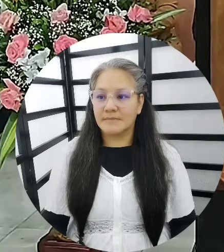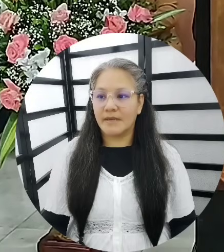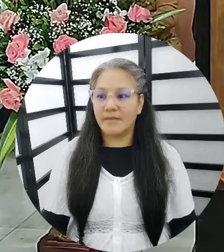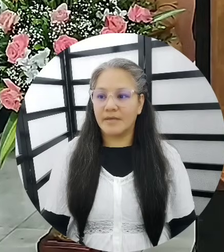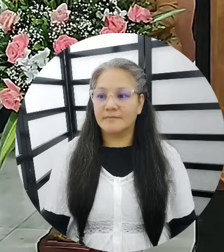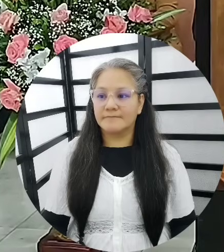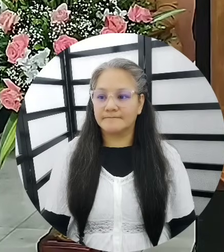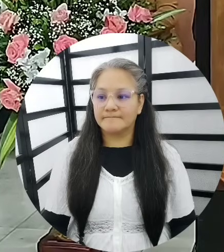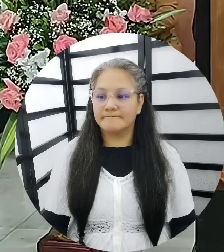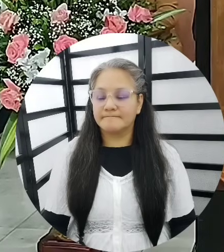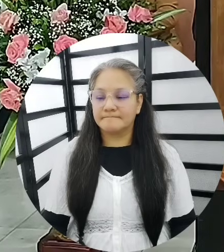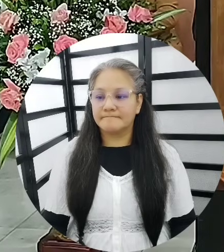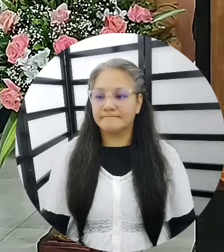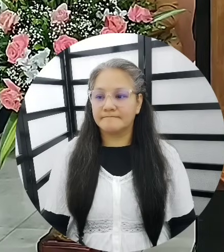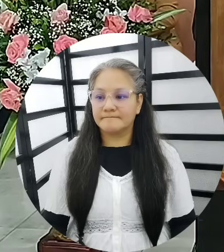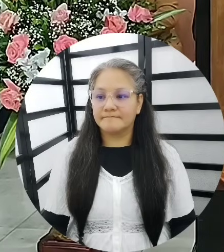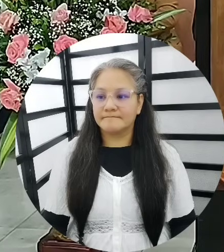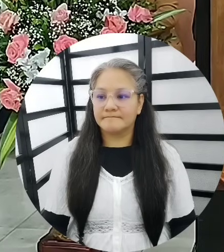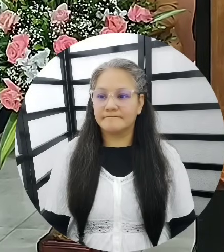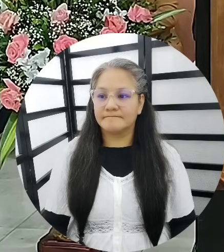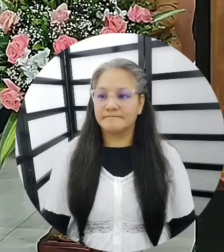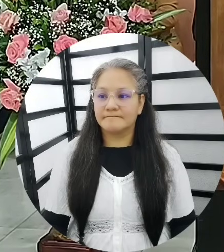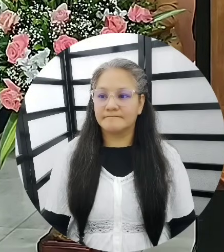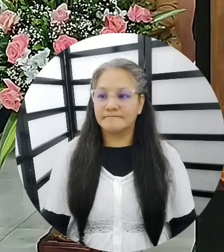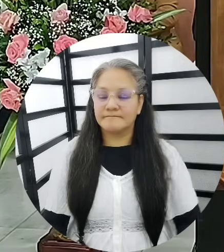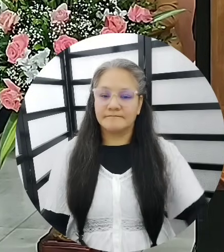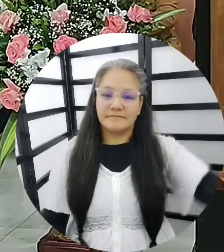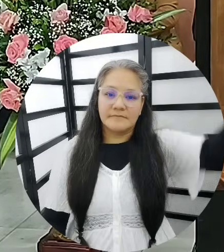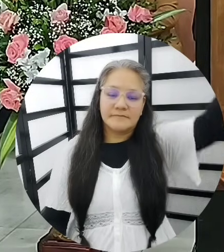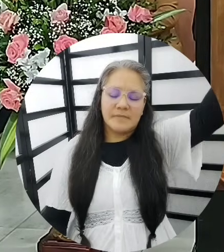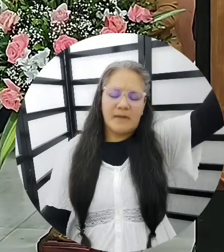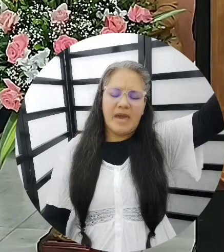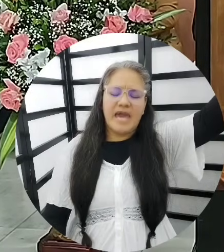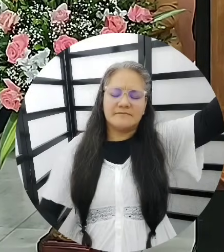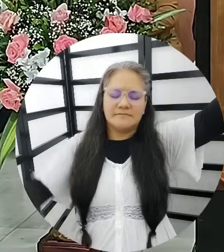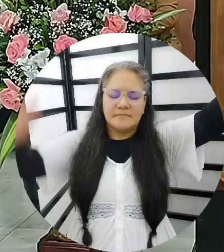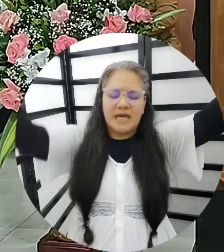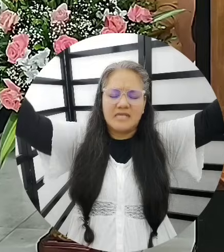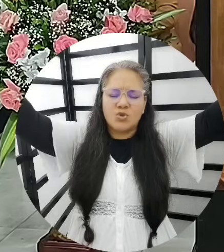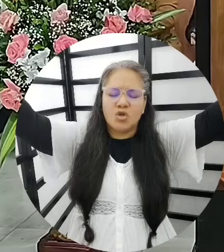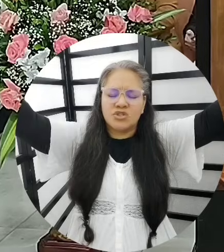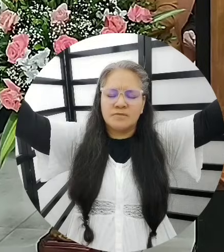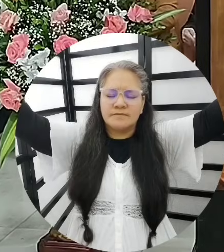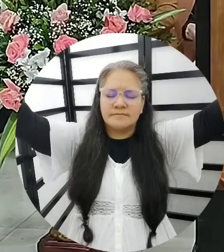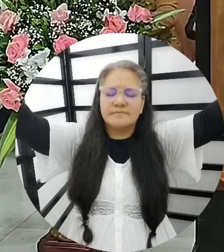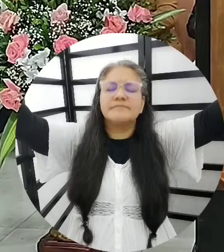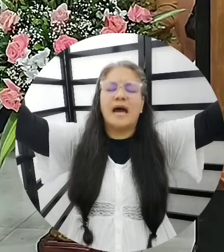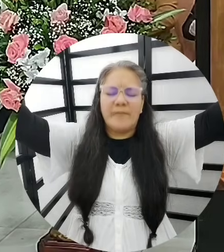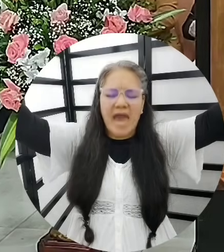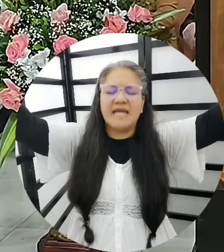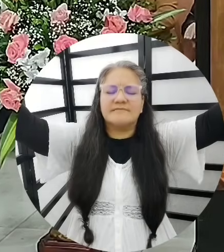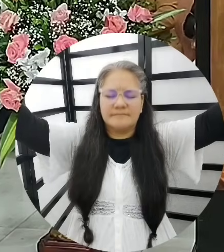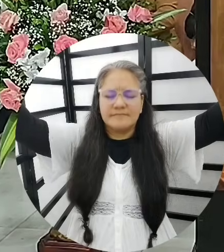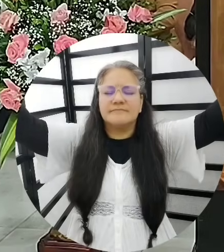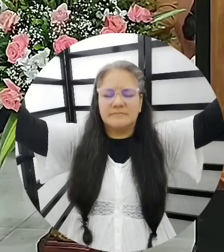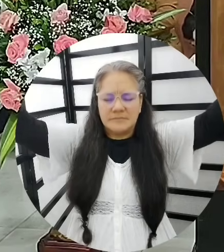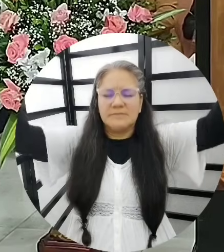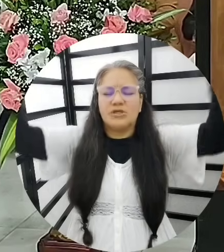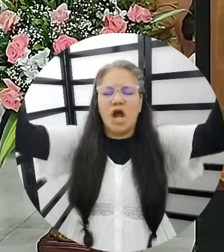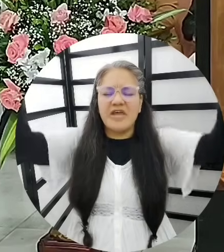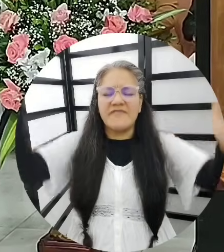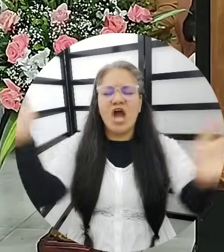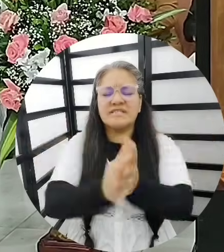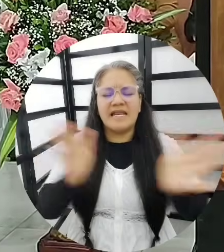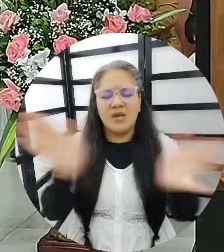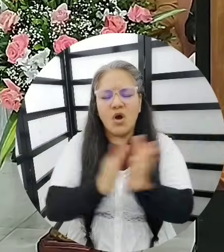firme, inamovible. Alabado Dios. ¿Y sabe quién es la roca para nosotros en el Nuevo Testamento? Jesucristo, el